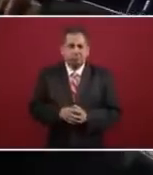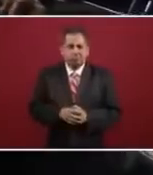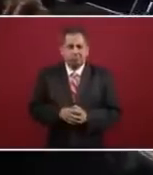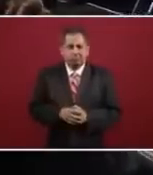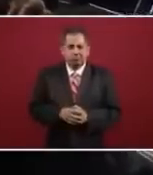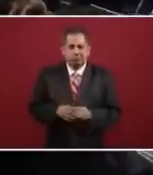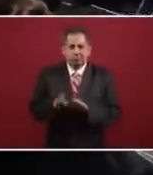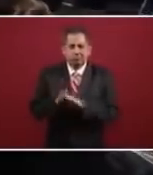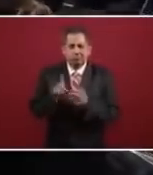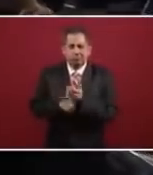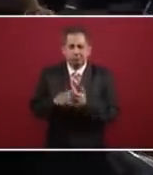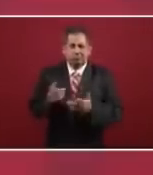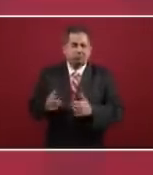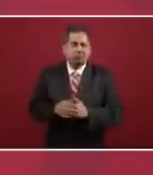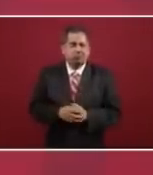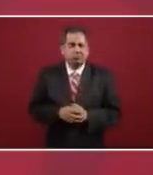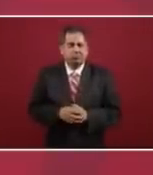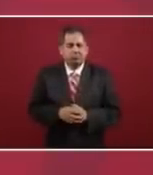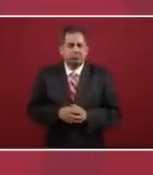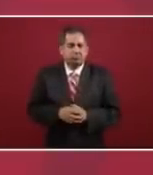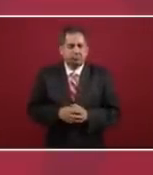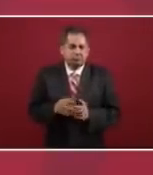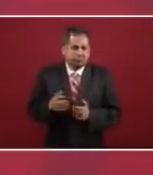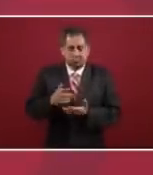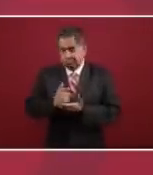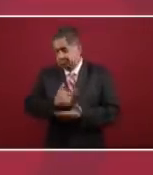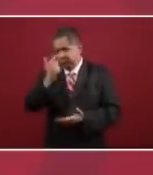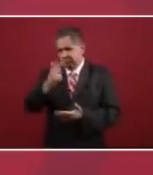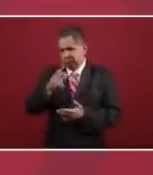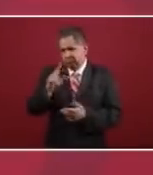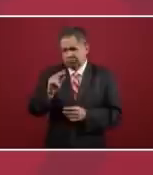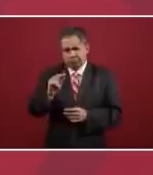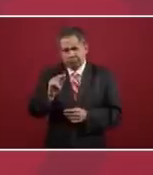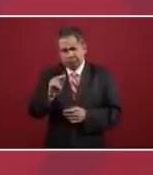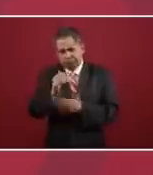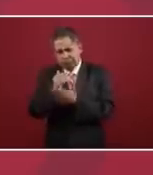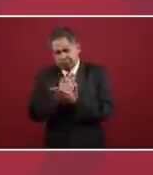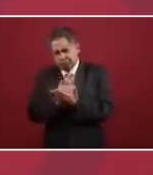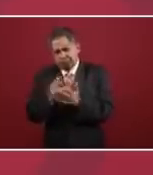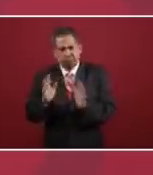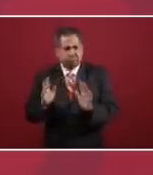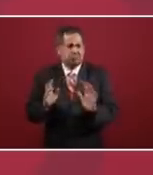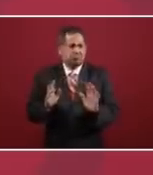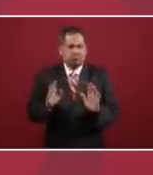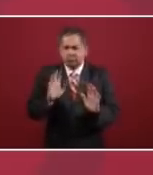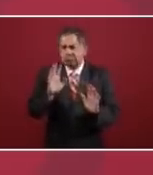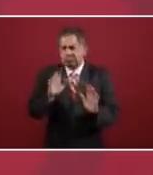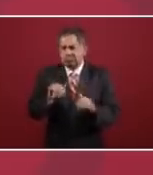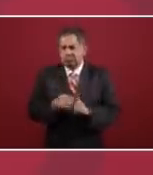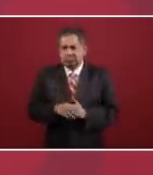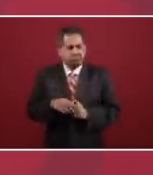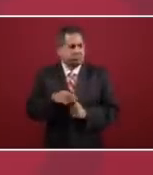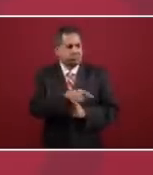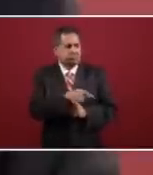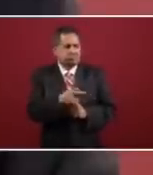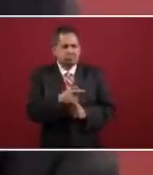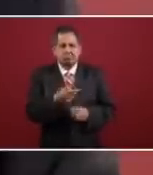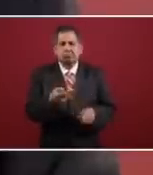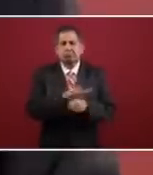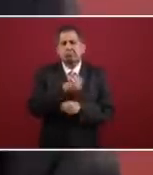se dio, no fue tan grave, y además no logran nada